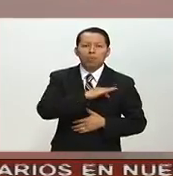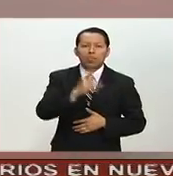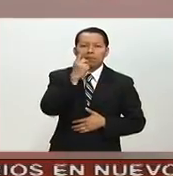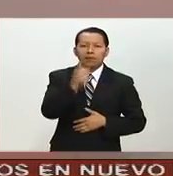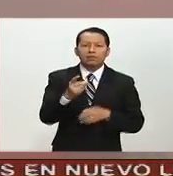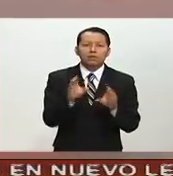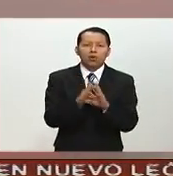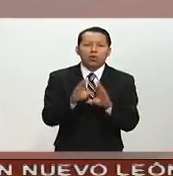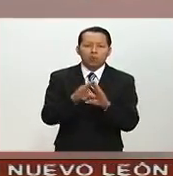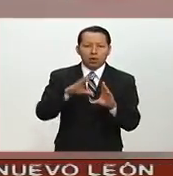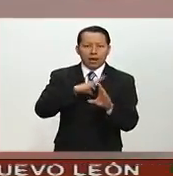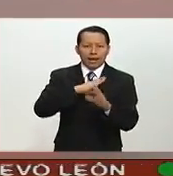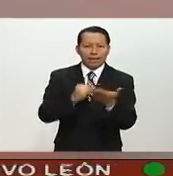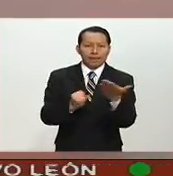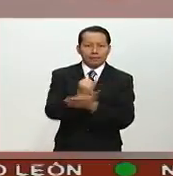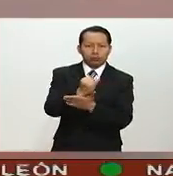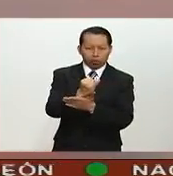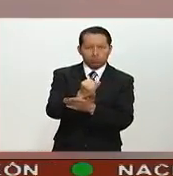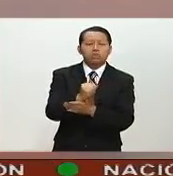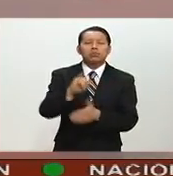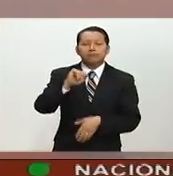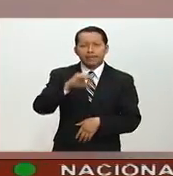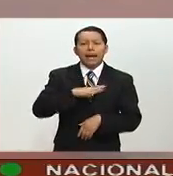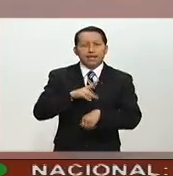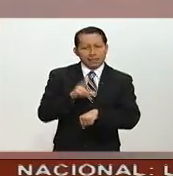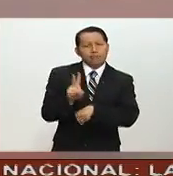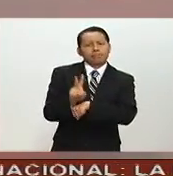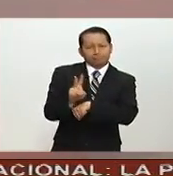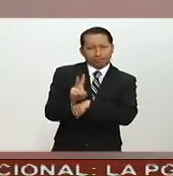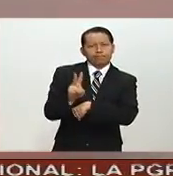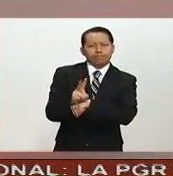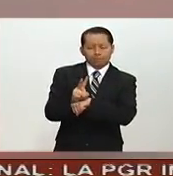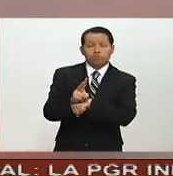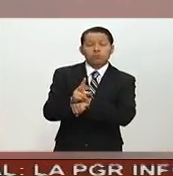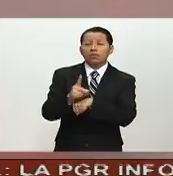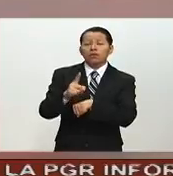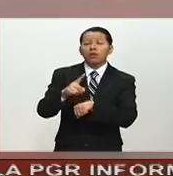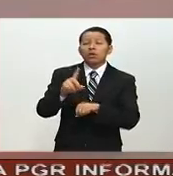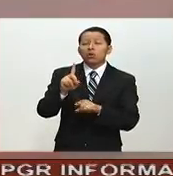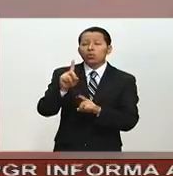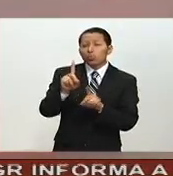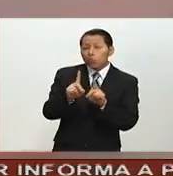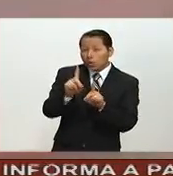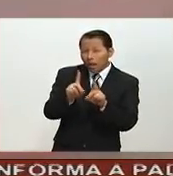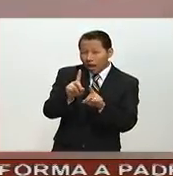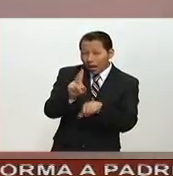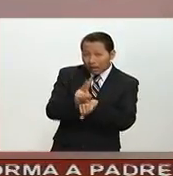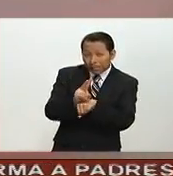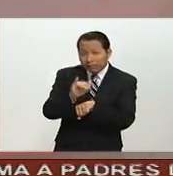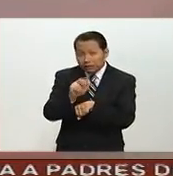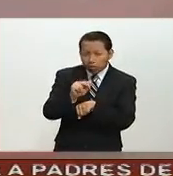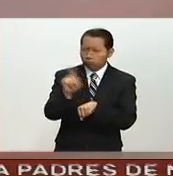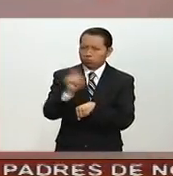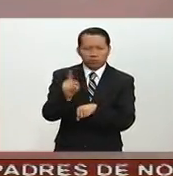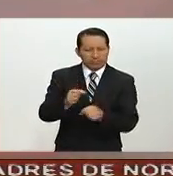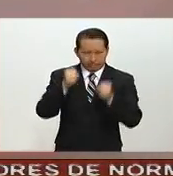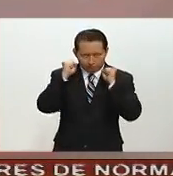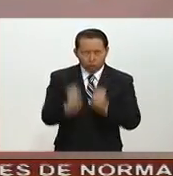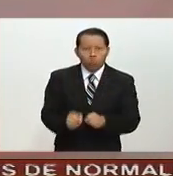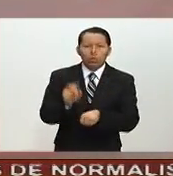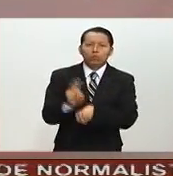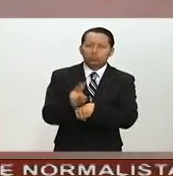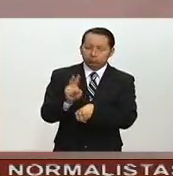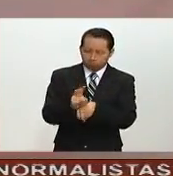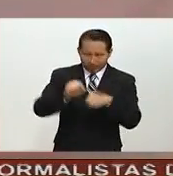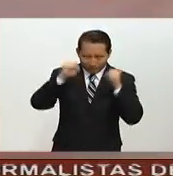una decisión de que habrá un mecanismo de seguimiento. O sea, no esté en duda si habrá mecanismo. Eso es un hecho. Habrá mecanismo